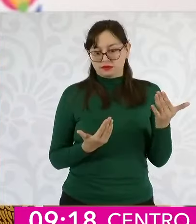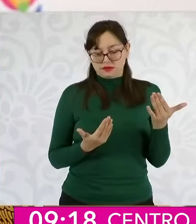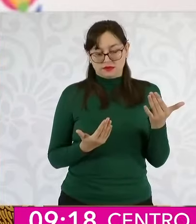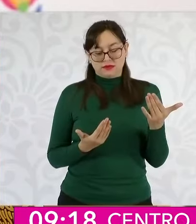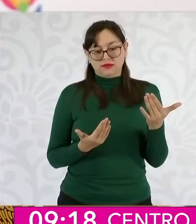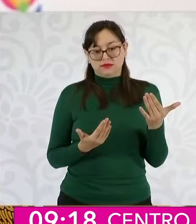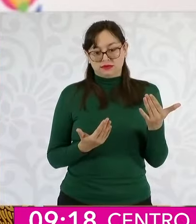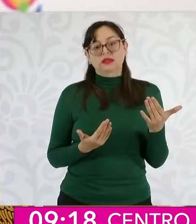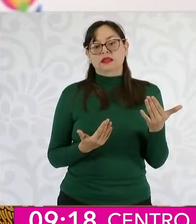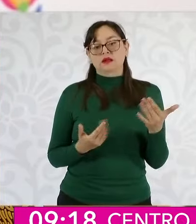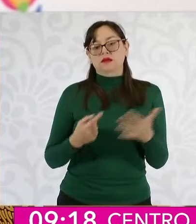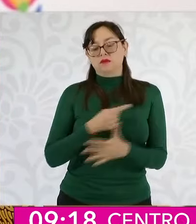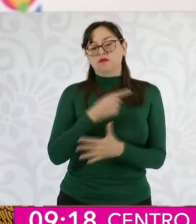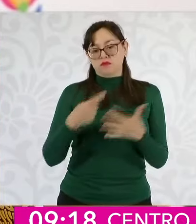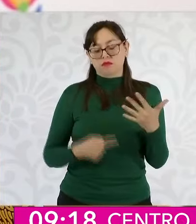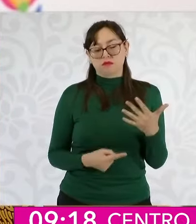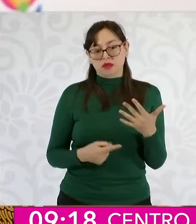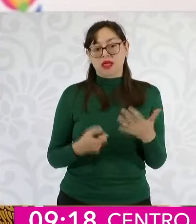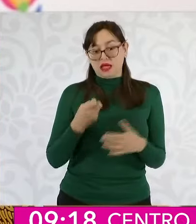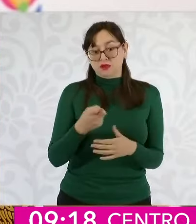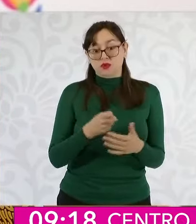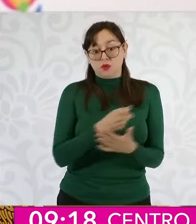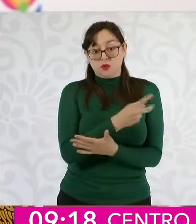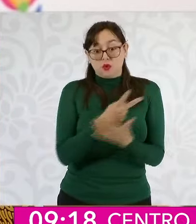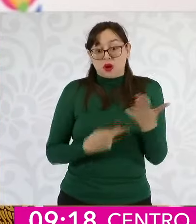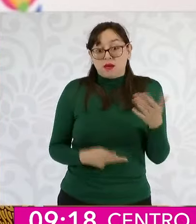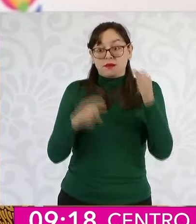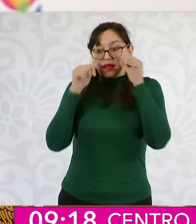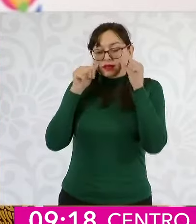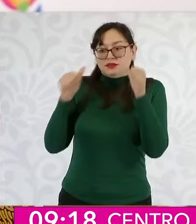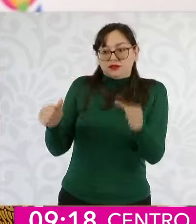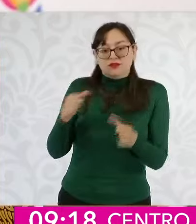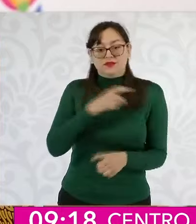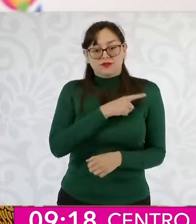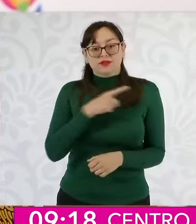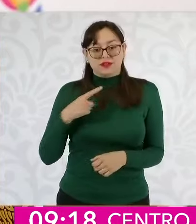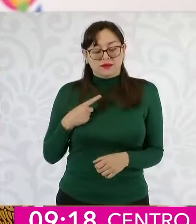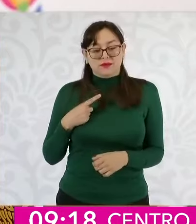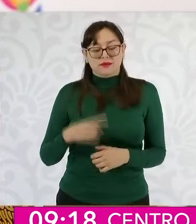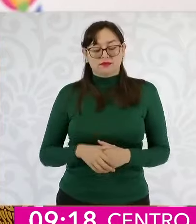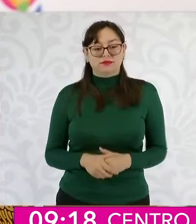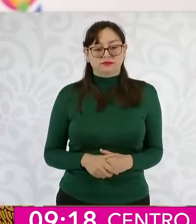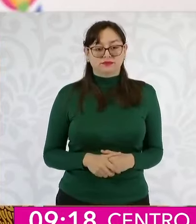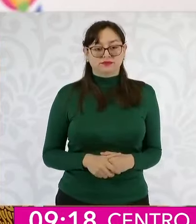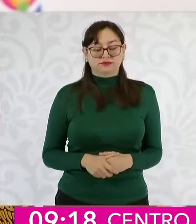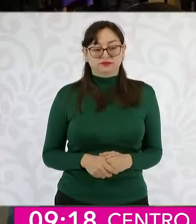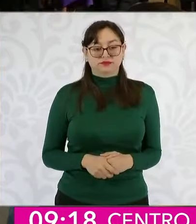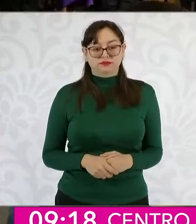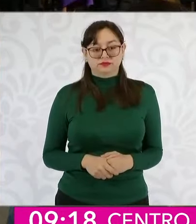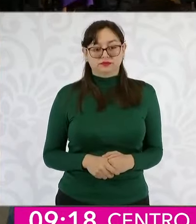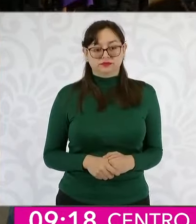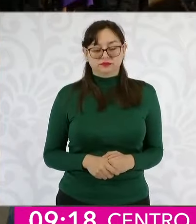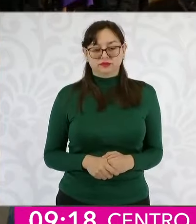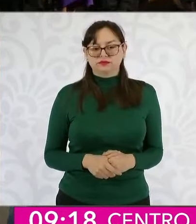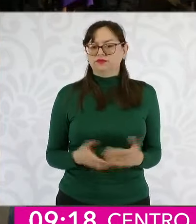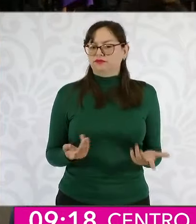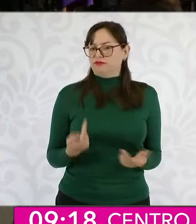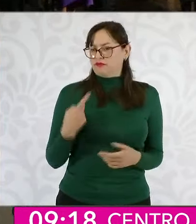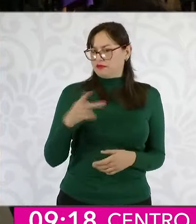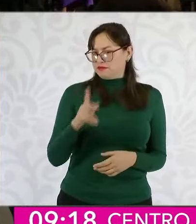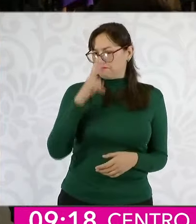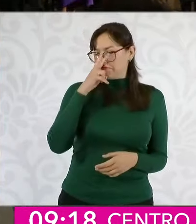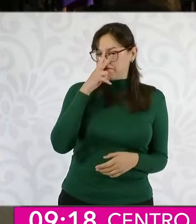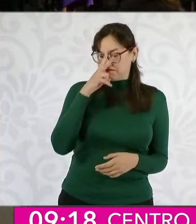parte de todo el programa de atención al fenómeno migratorio. Pero México